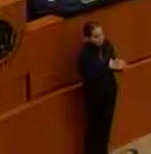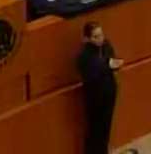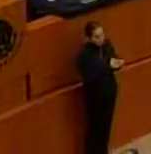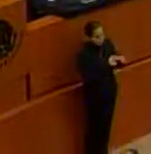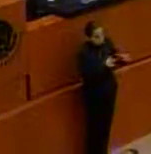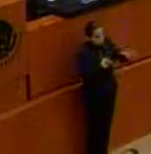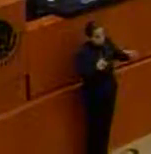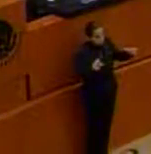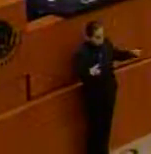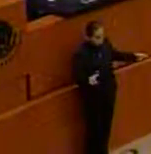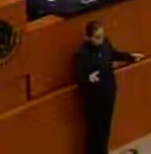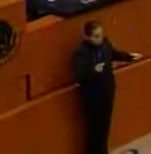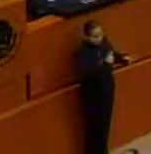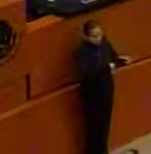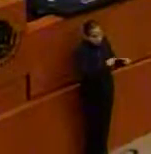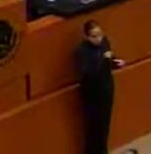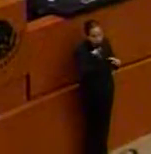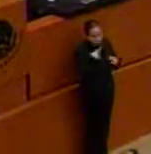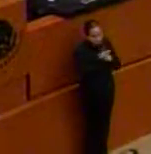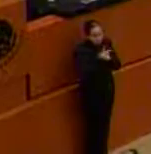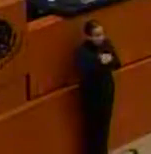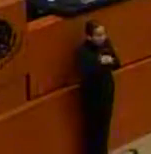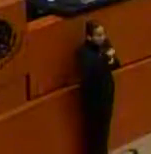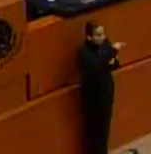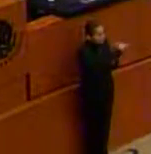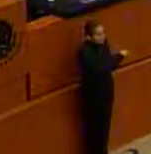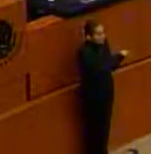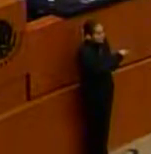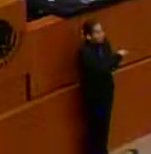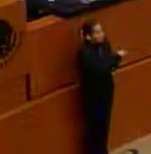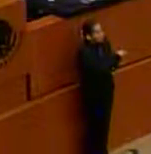está en crecimiento en general en los países,